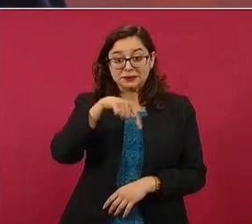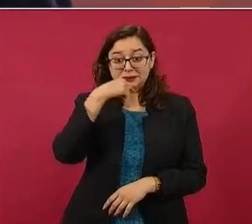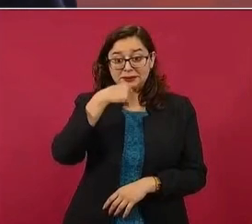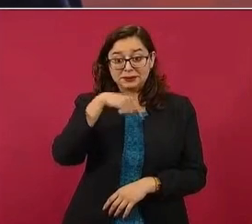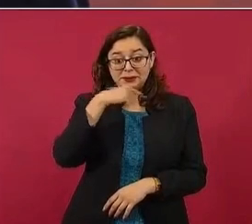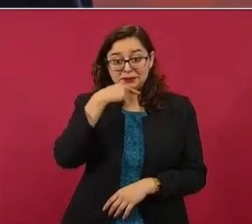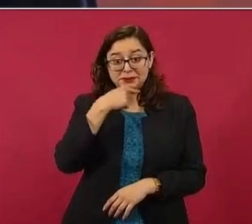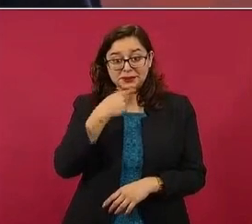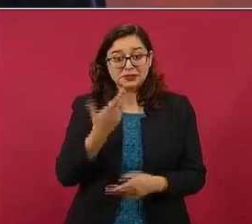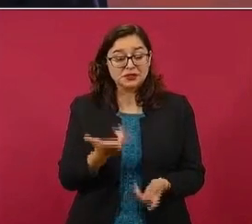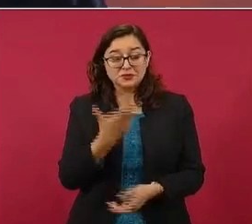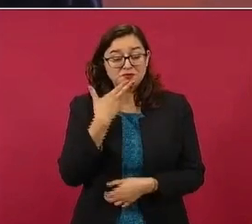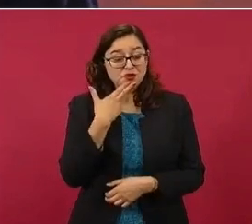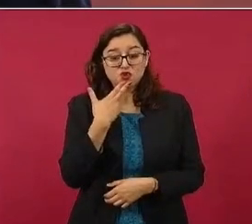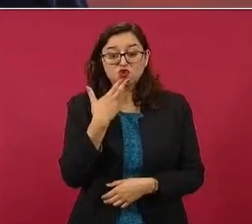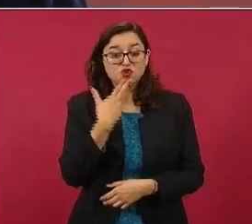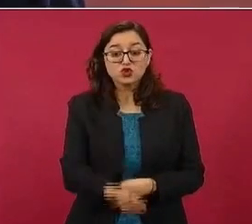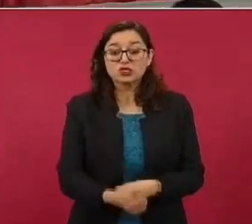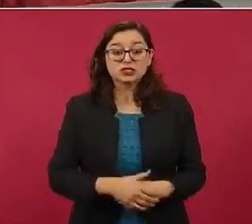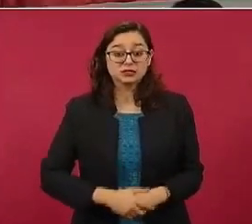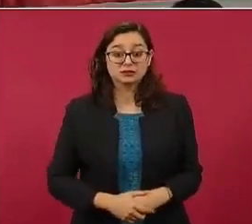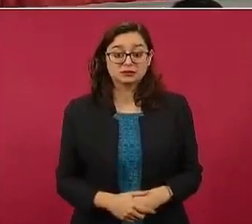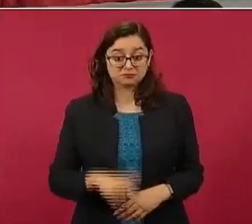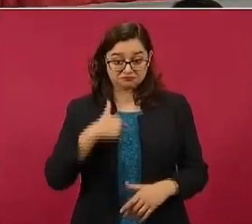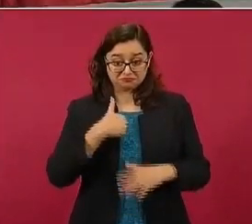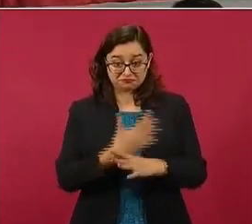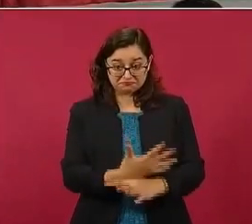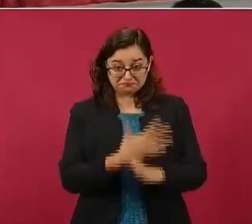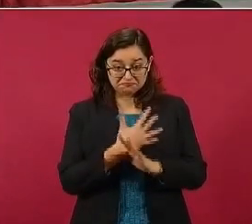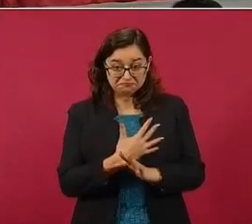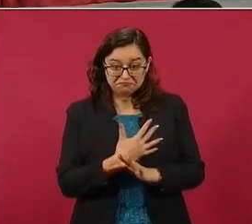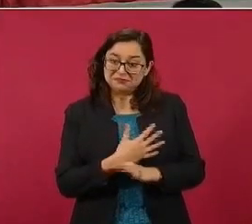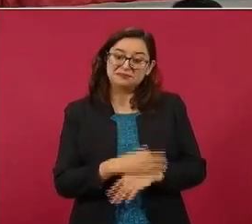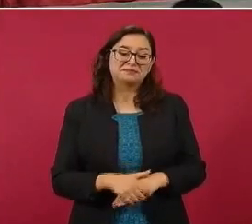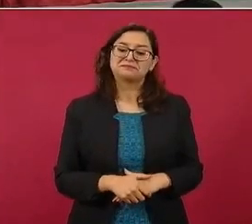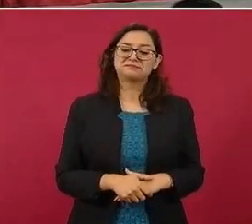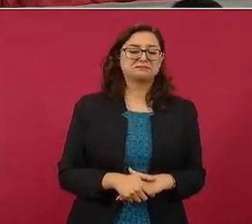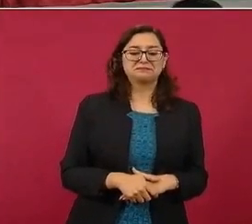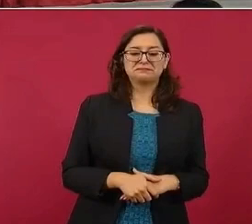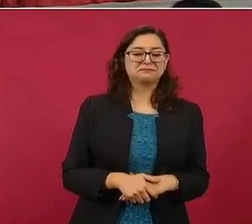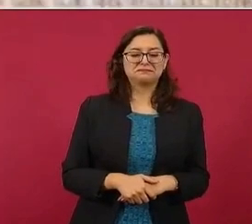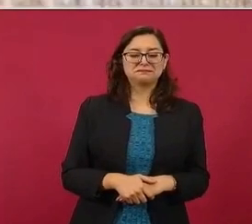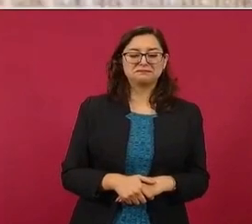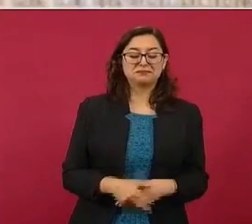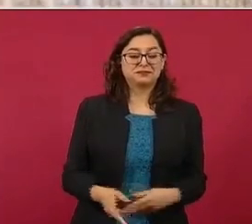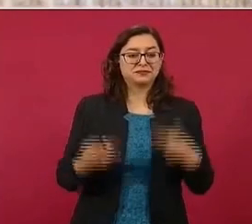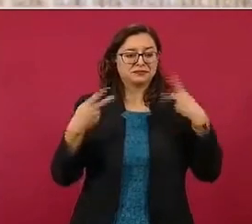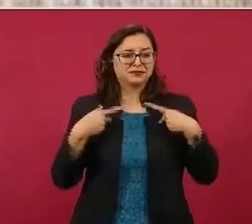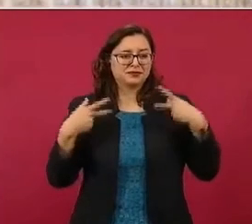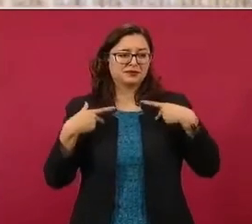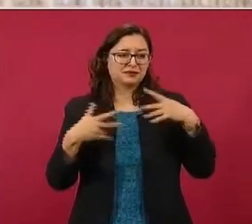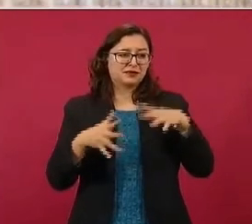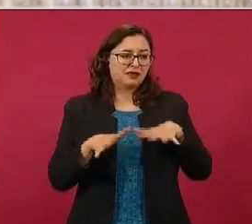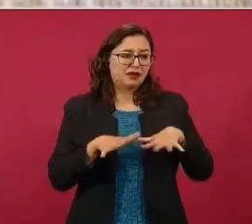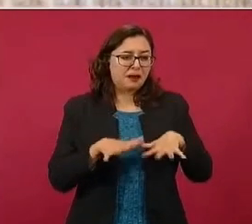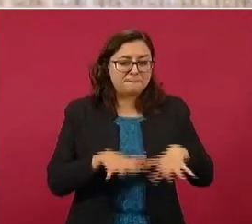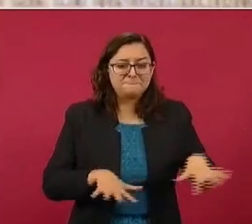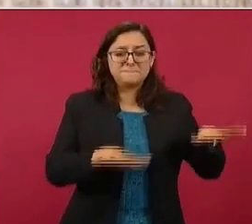Y no porque lo diga yo, sino porque la gente ya no les